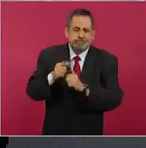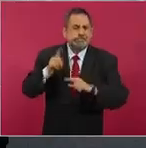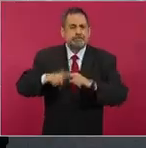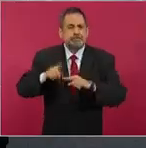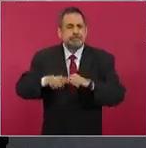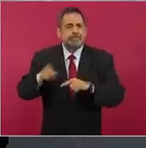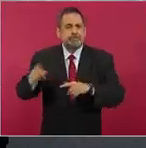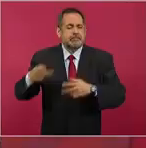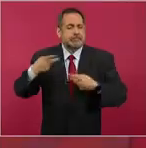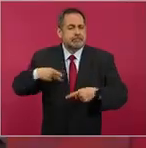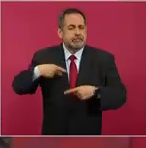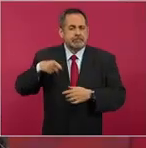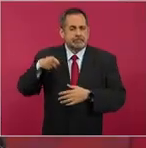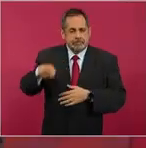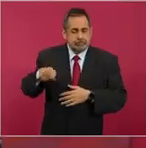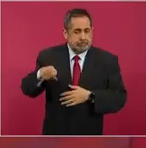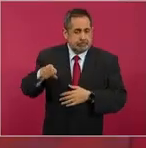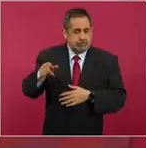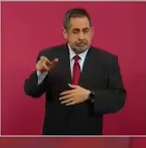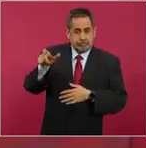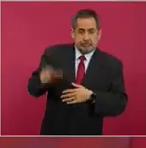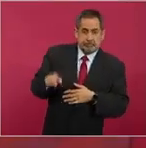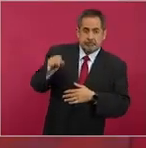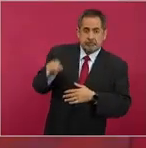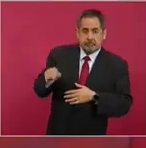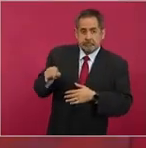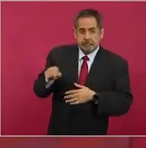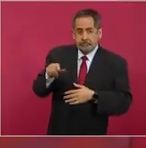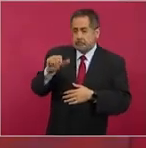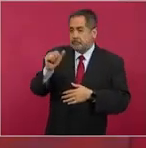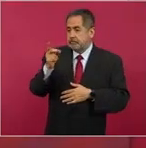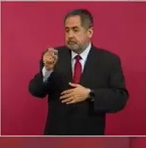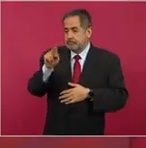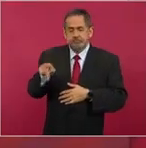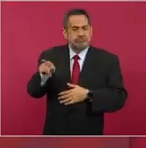una gente como Adán